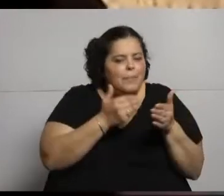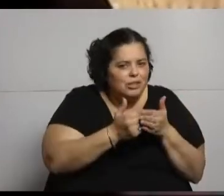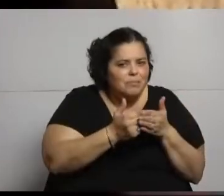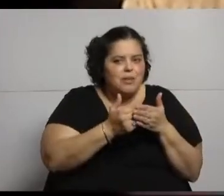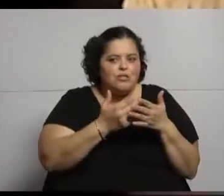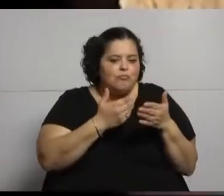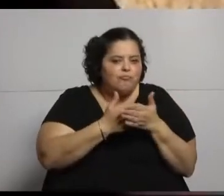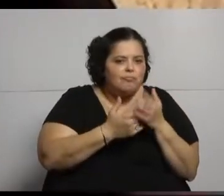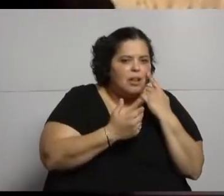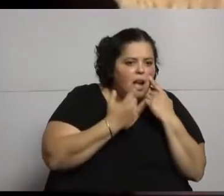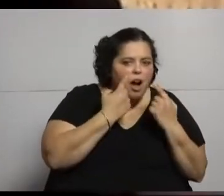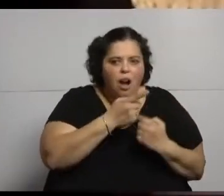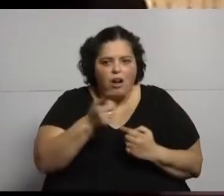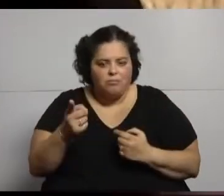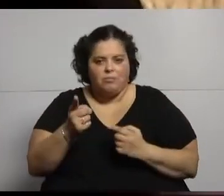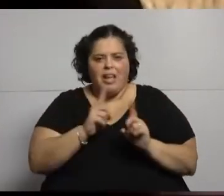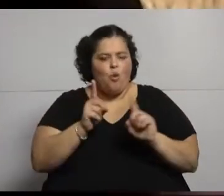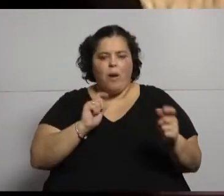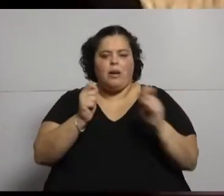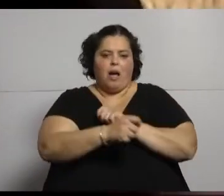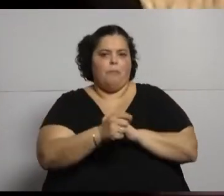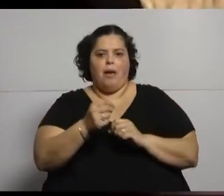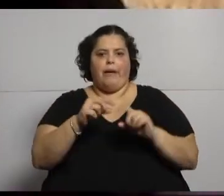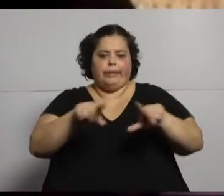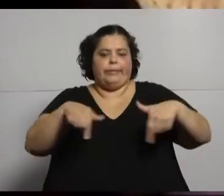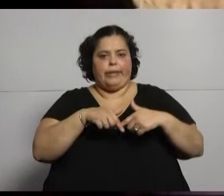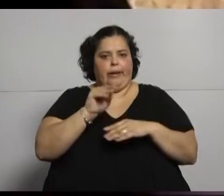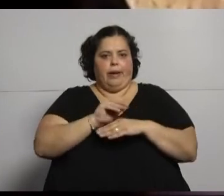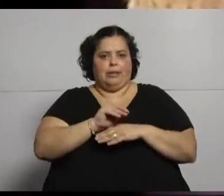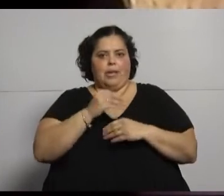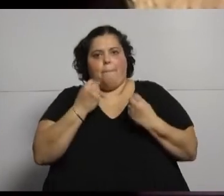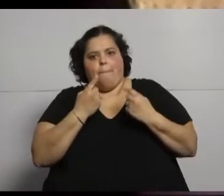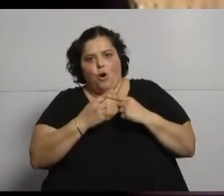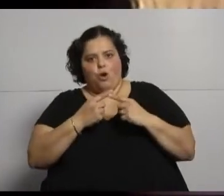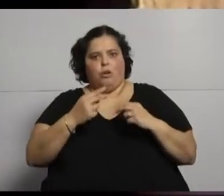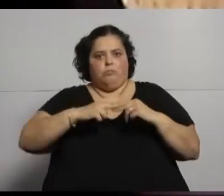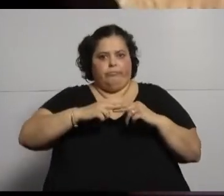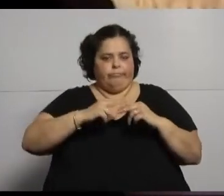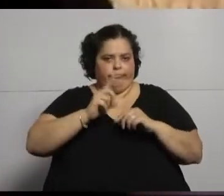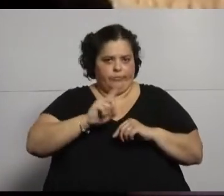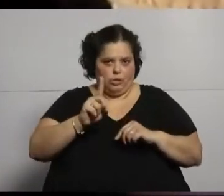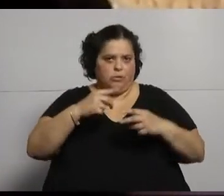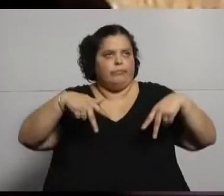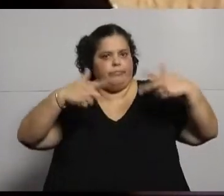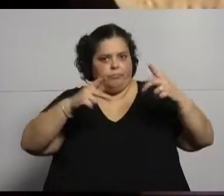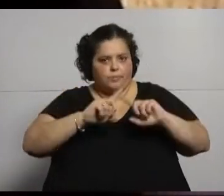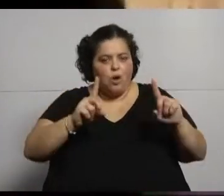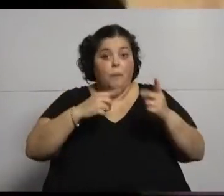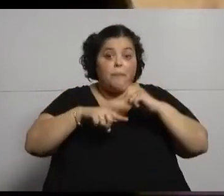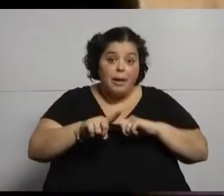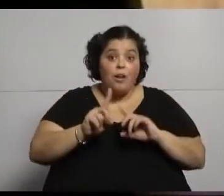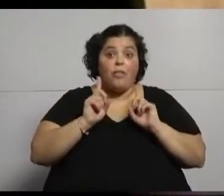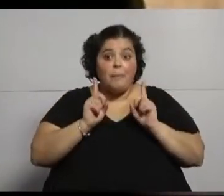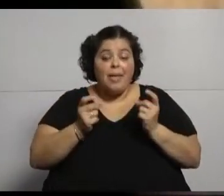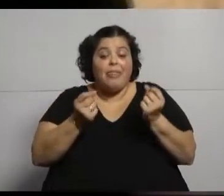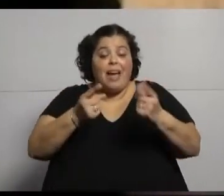la conocíamos, porque eso no era posible. Desde la Secretaría darle tiempo a las docentes y a